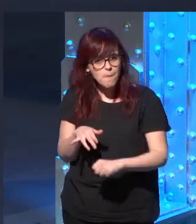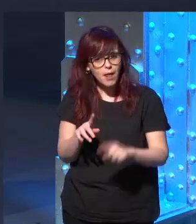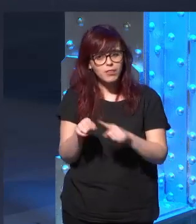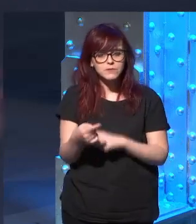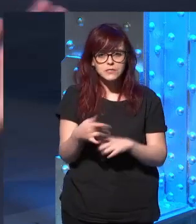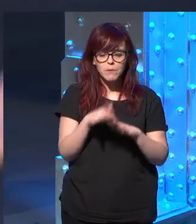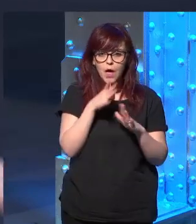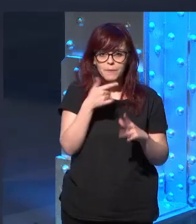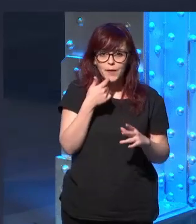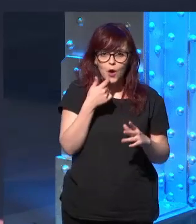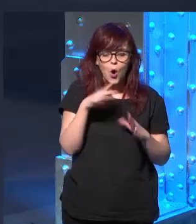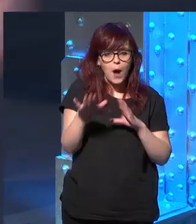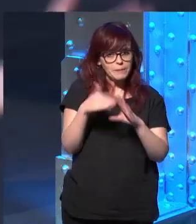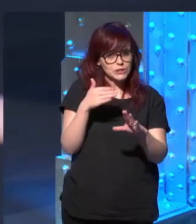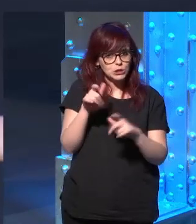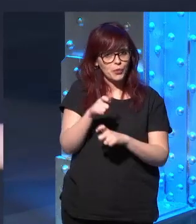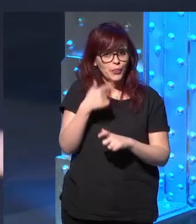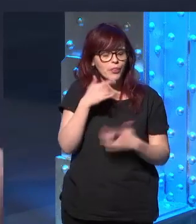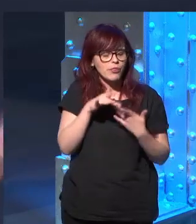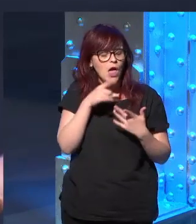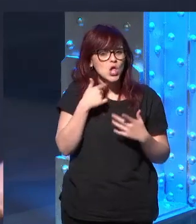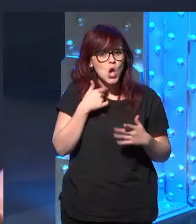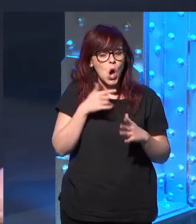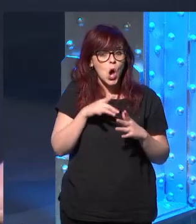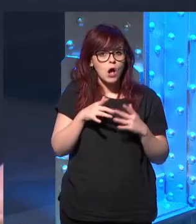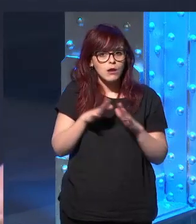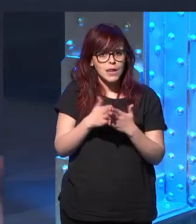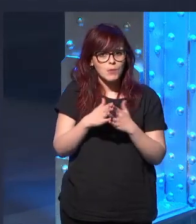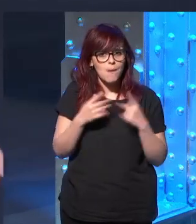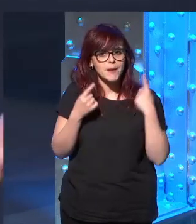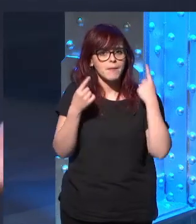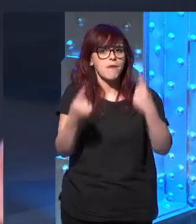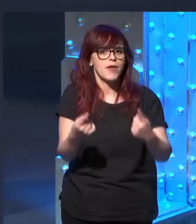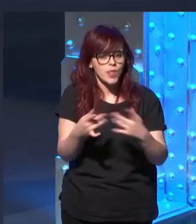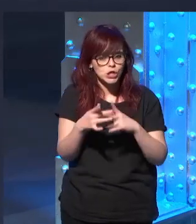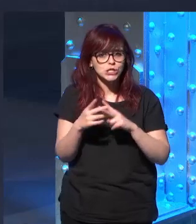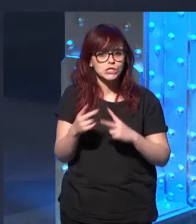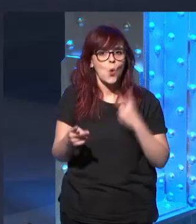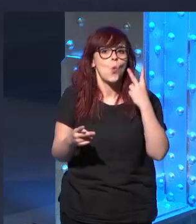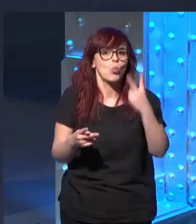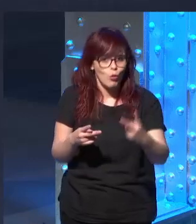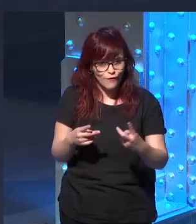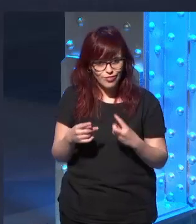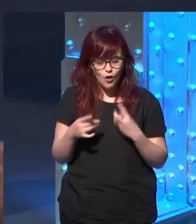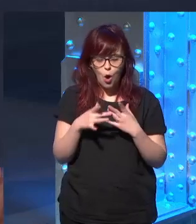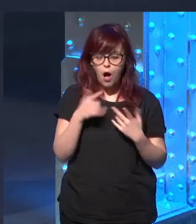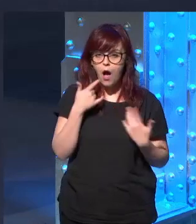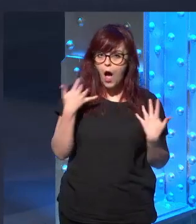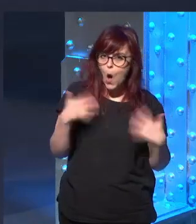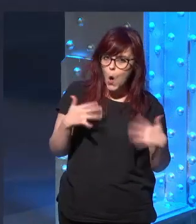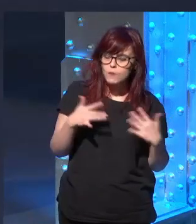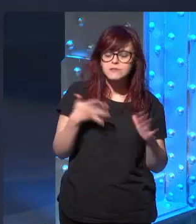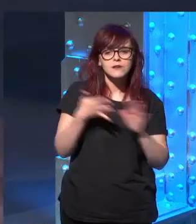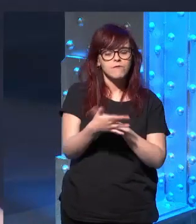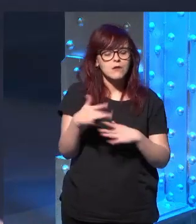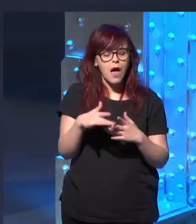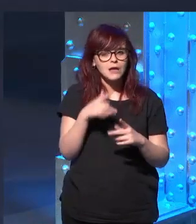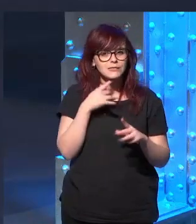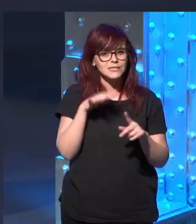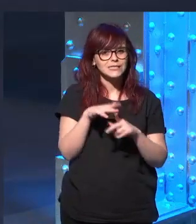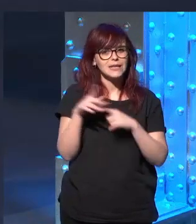gente que me decía, yo nunca leo, o yo jamás me había leído un libro, es el primer libro que me leo, o el segundo, o el tercero, ¿no? Y yo decía, bien, aquí ha habido una ruptura,